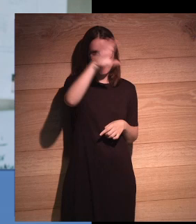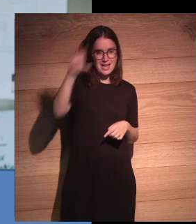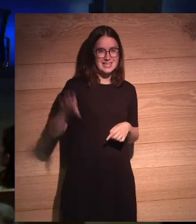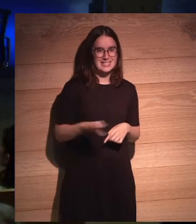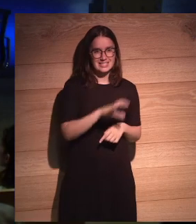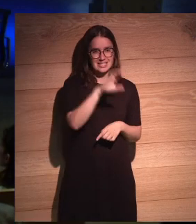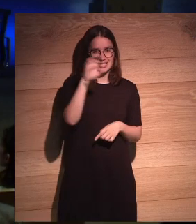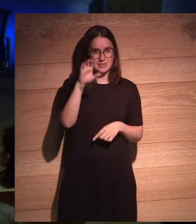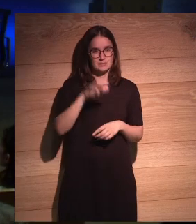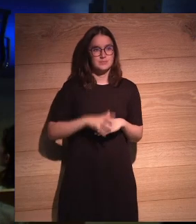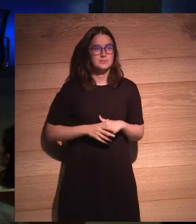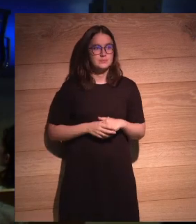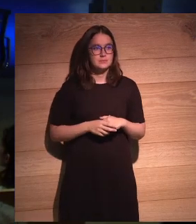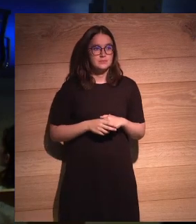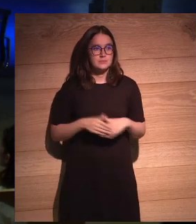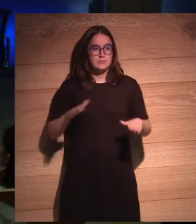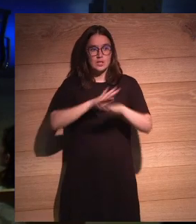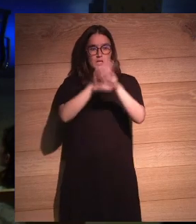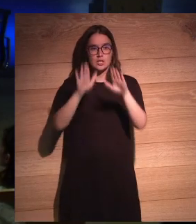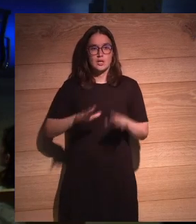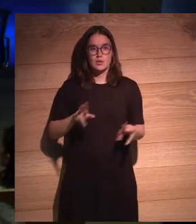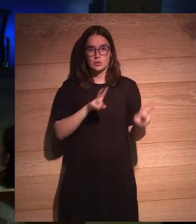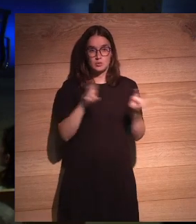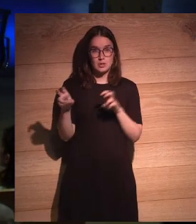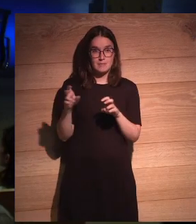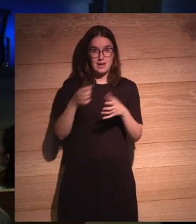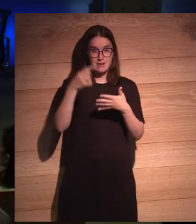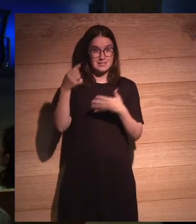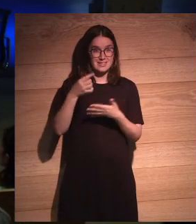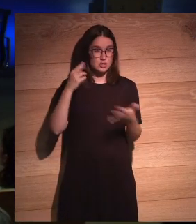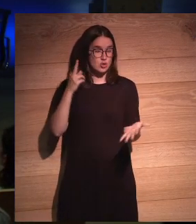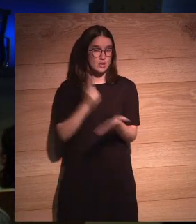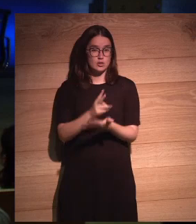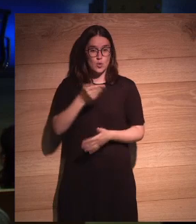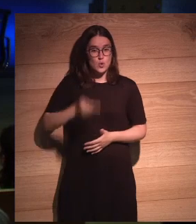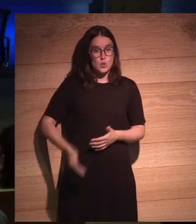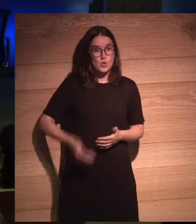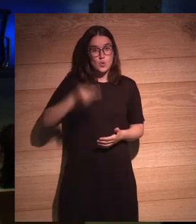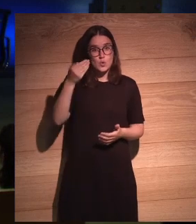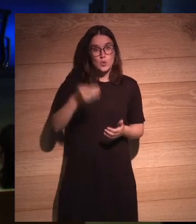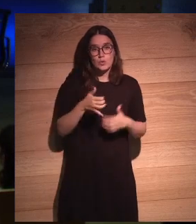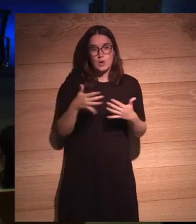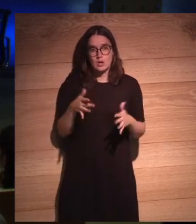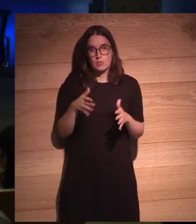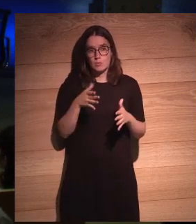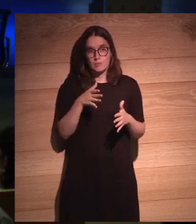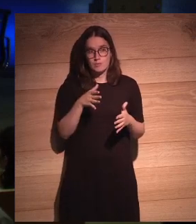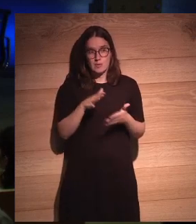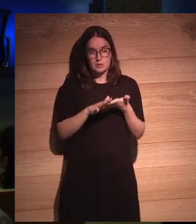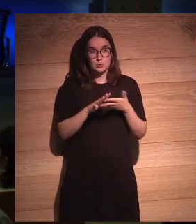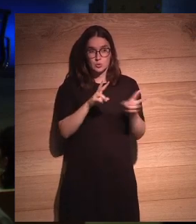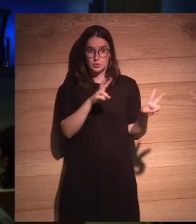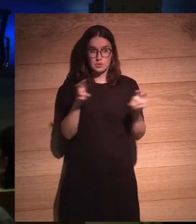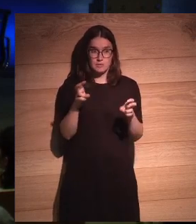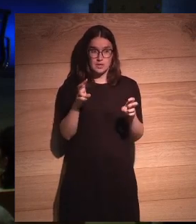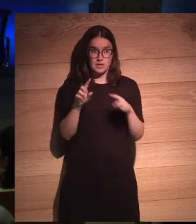países? Y el último tema, el último gran reto, que por cierto es uno de los temas